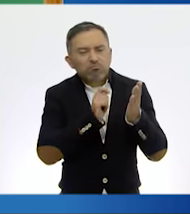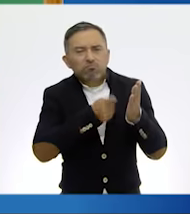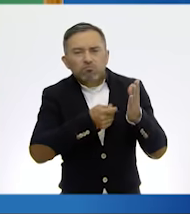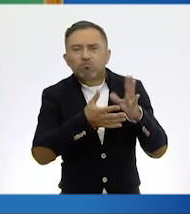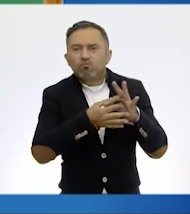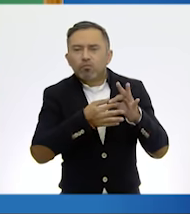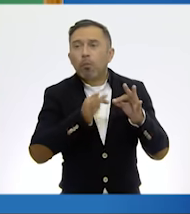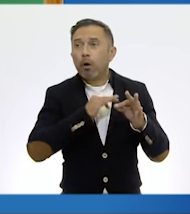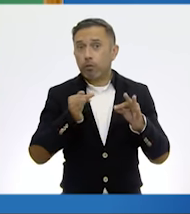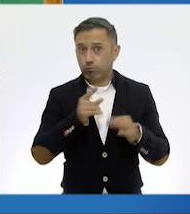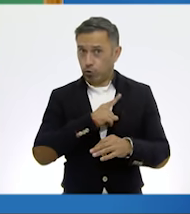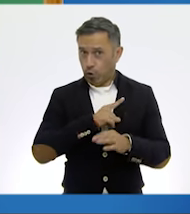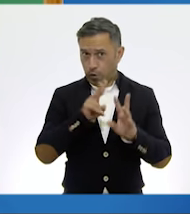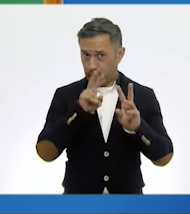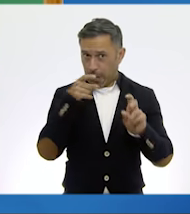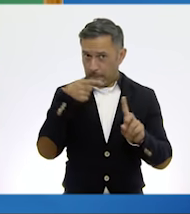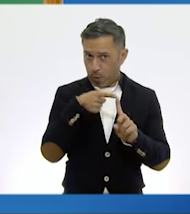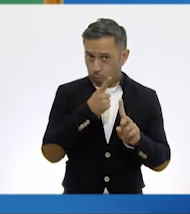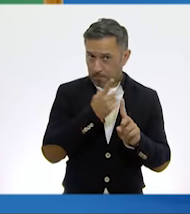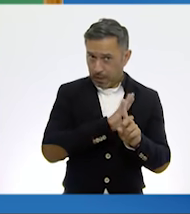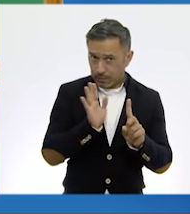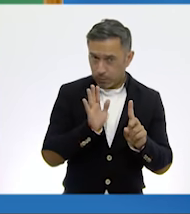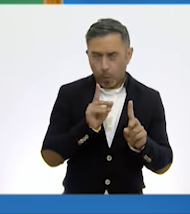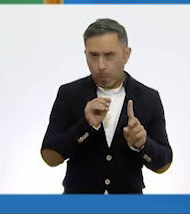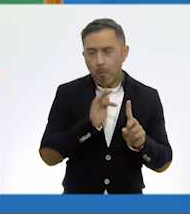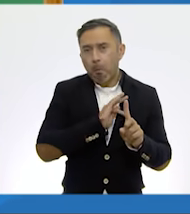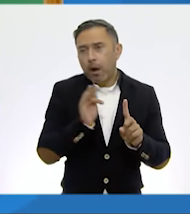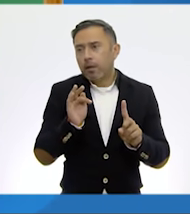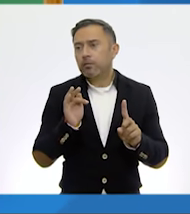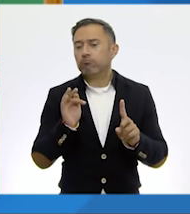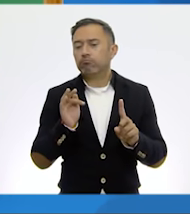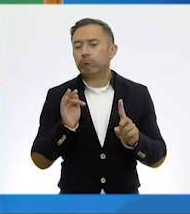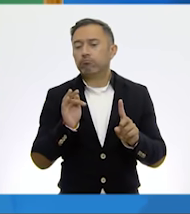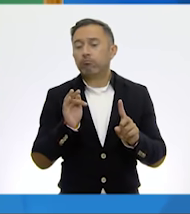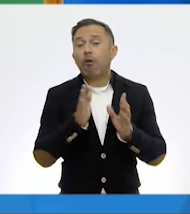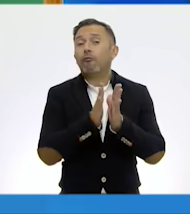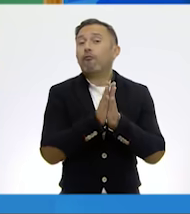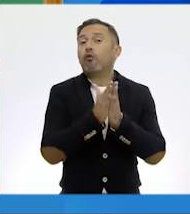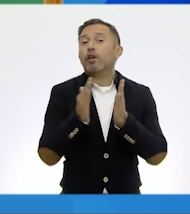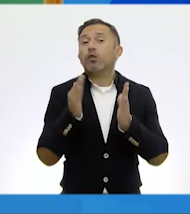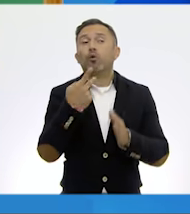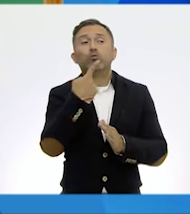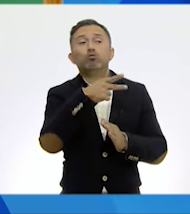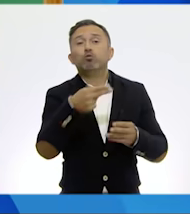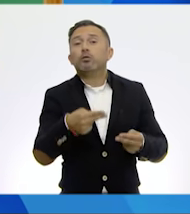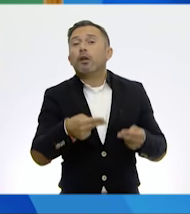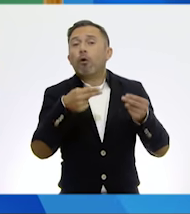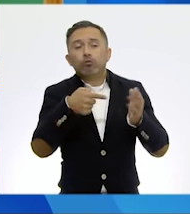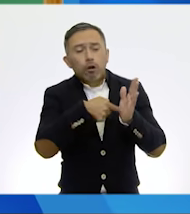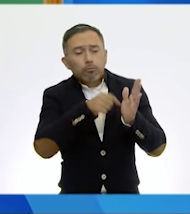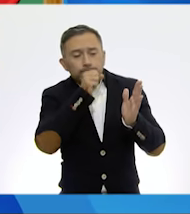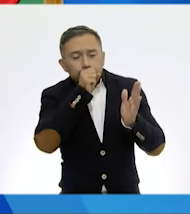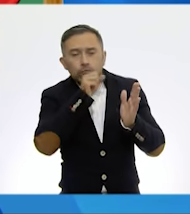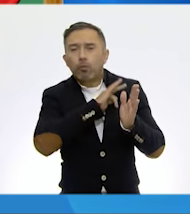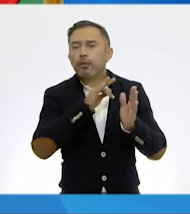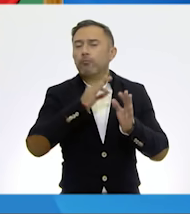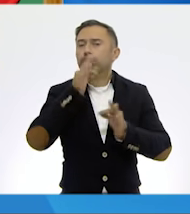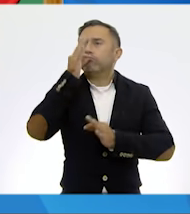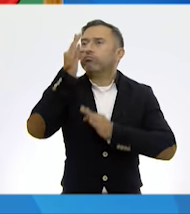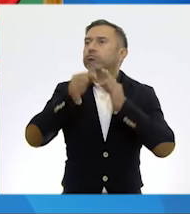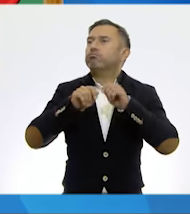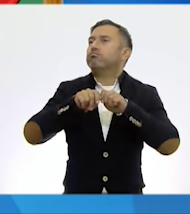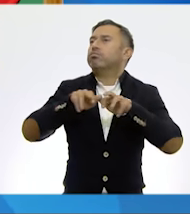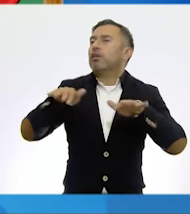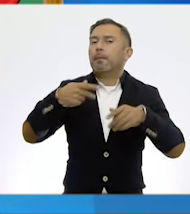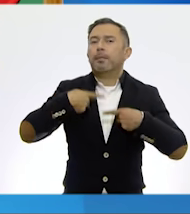concepto o de un tema, sino que algún negocio puede ser un folleto de su negocio y distribuirlo a la gente. Entonces, ¿estás listo